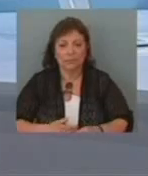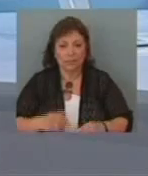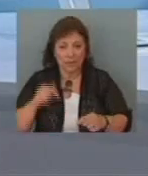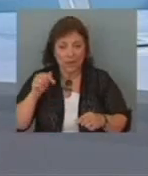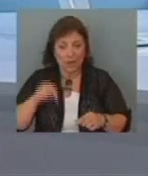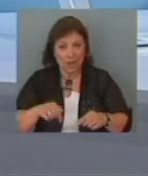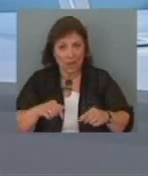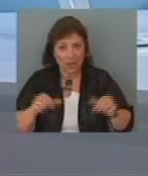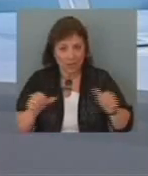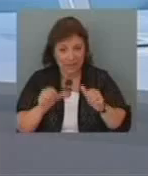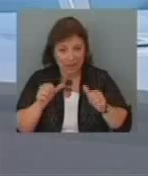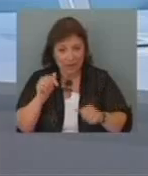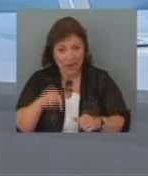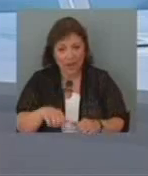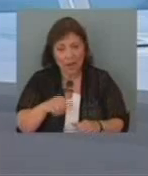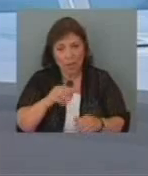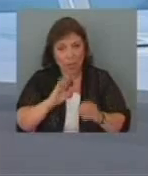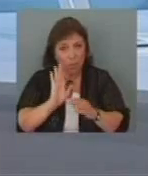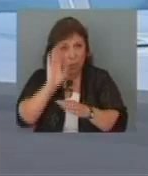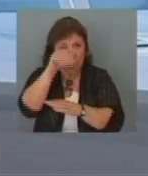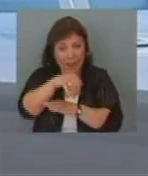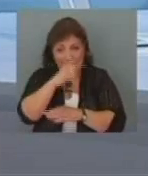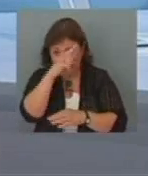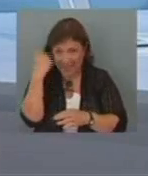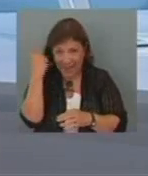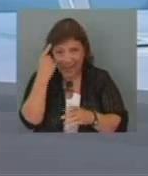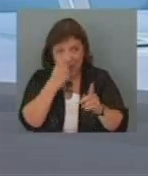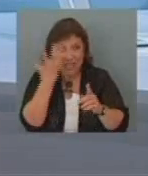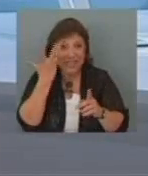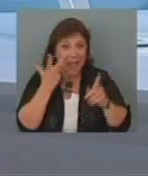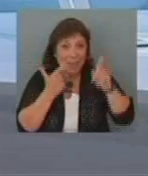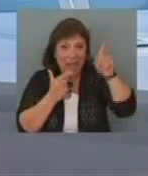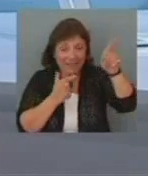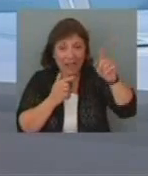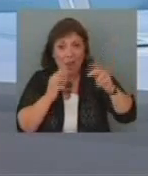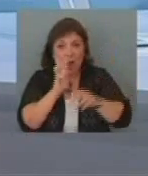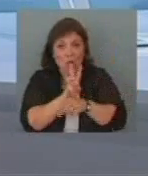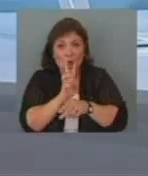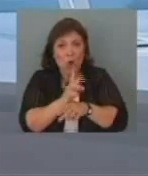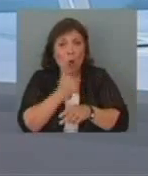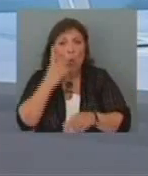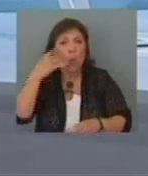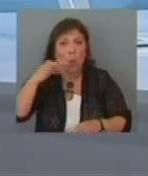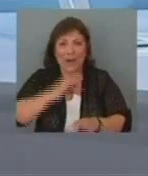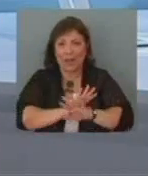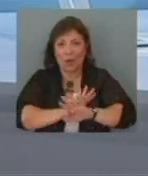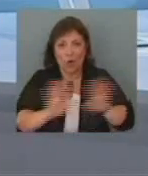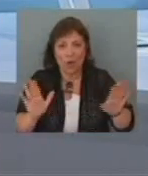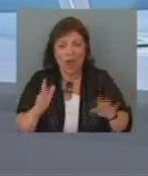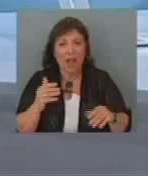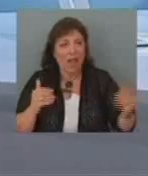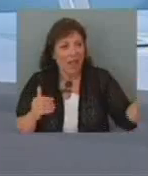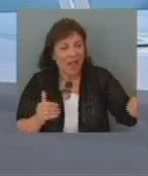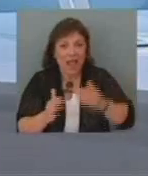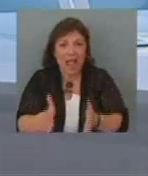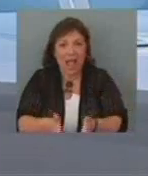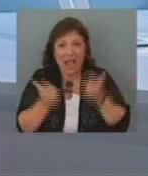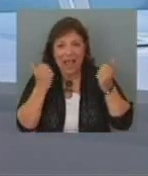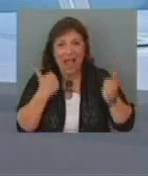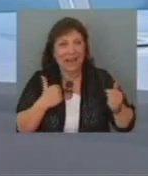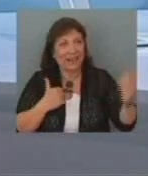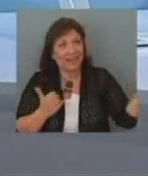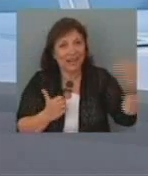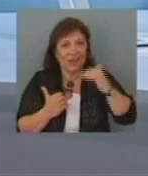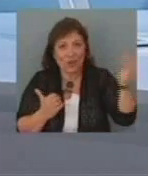Se está aplicando en el Puente Internacional San Martín el sistema de control único que hace más ágil la llegada de turistas